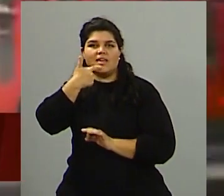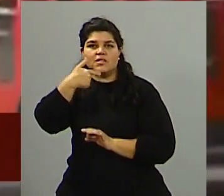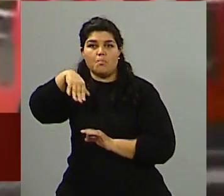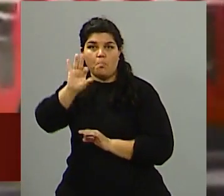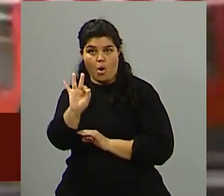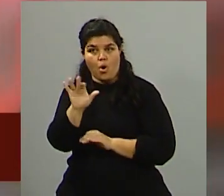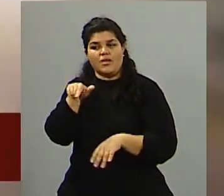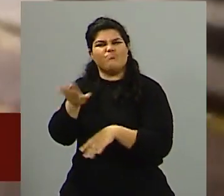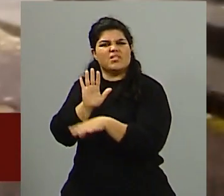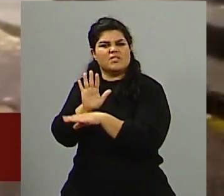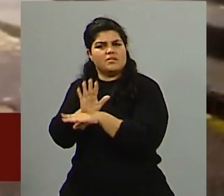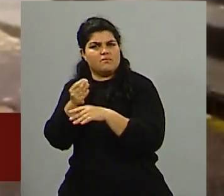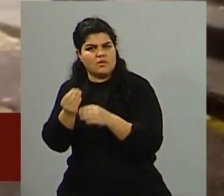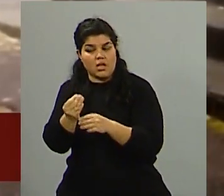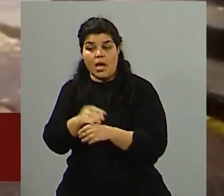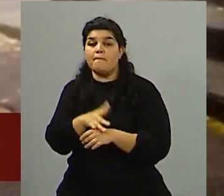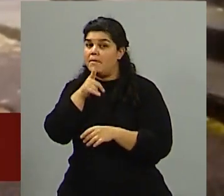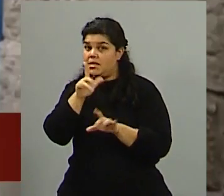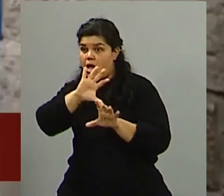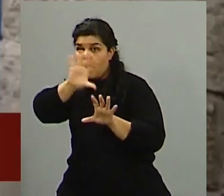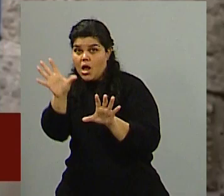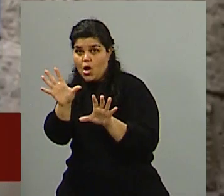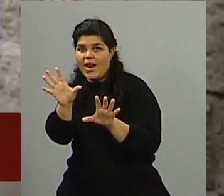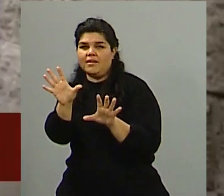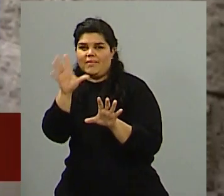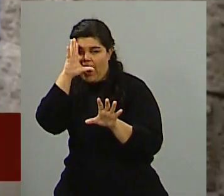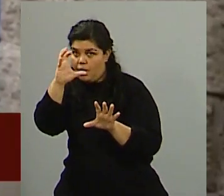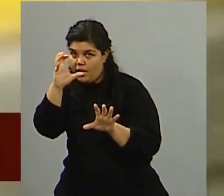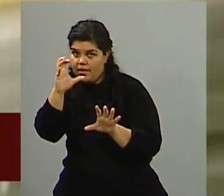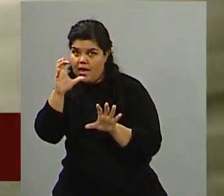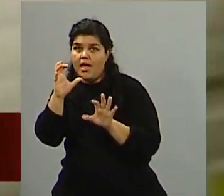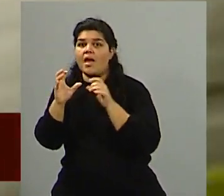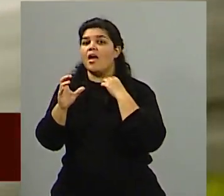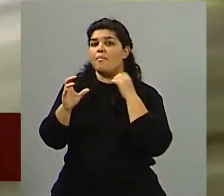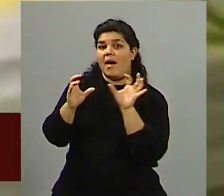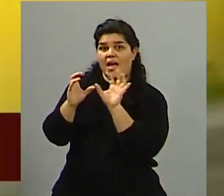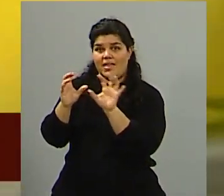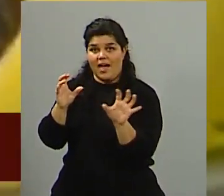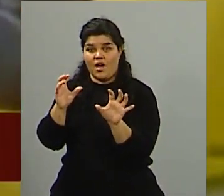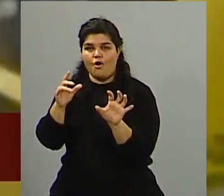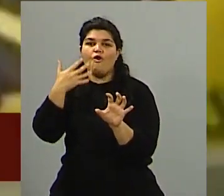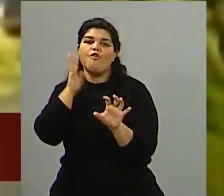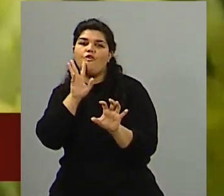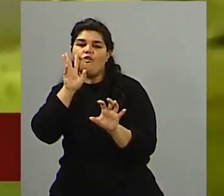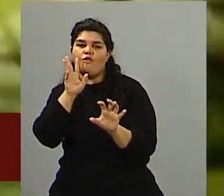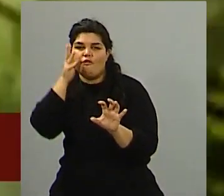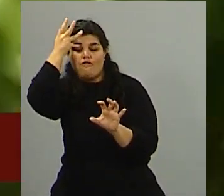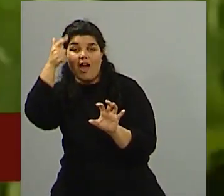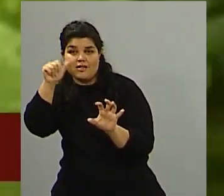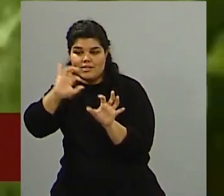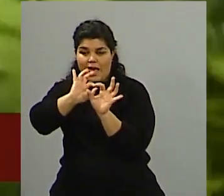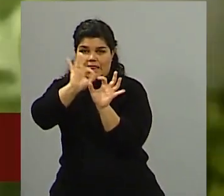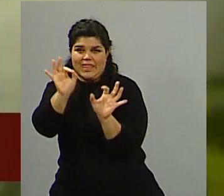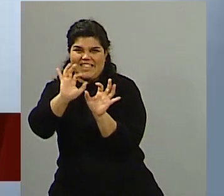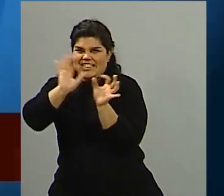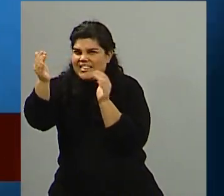terminar beneficiando en la región. Recordemos que España está muy cerca de Francia, el gobierno de Emmanuel Macron. ¿Sí? Entonces es como que